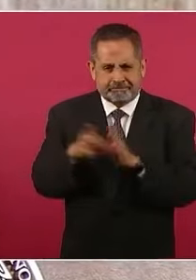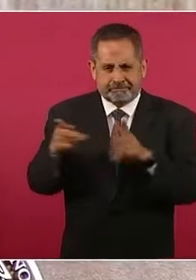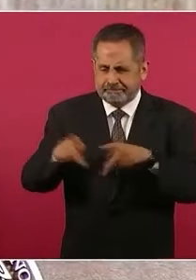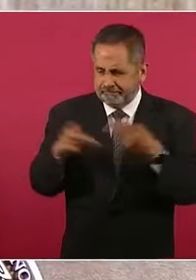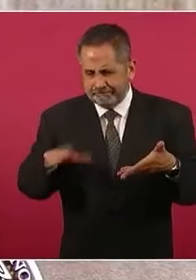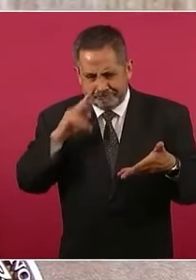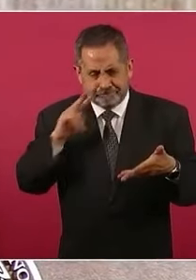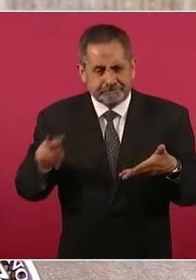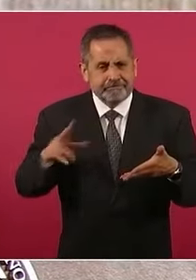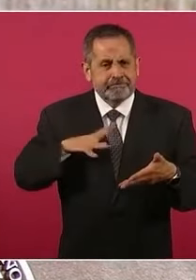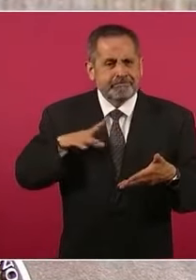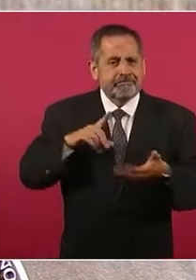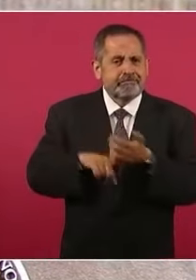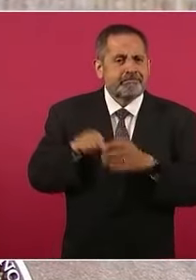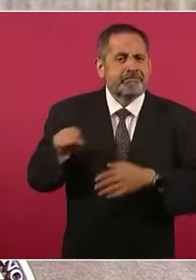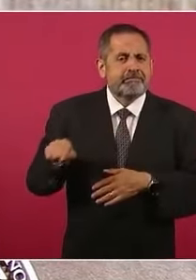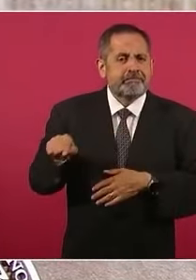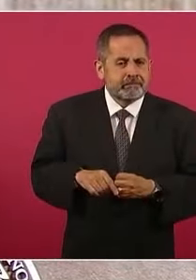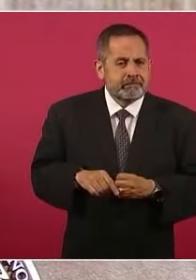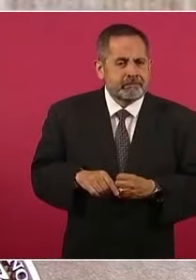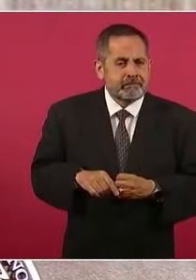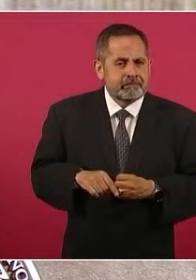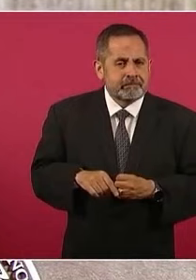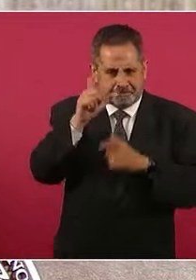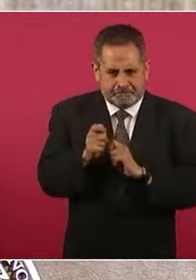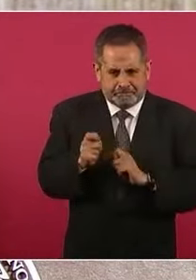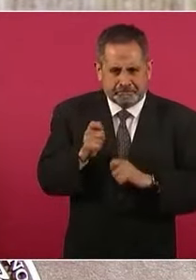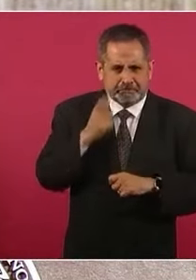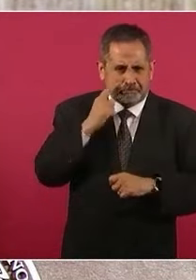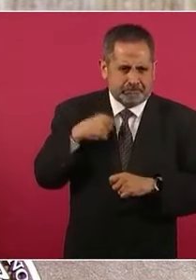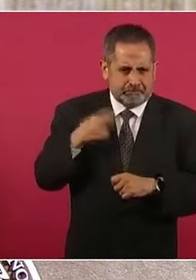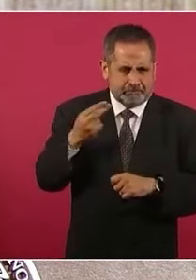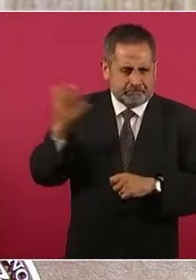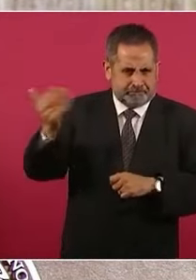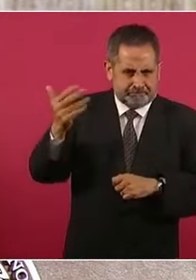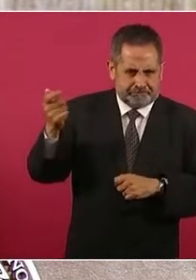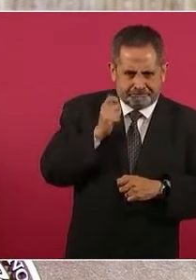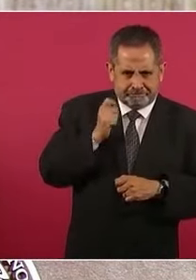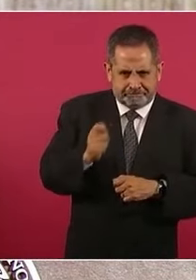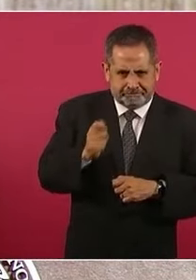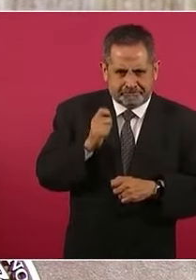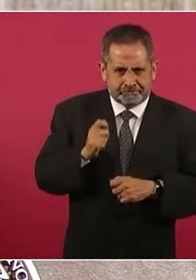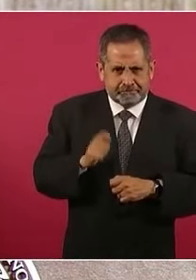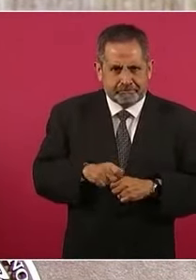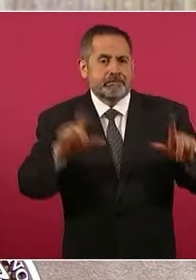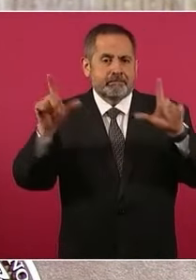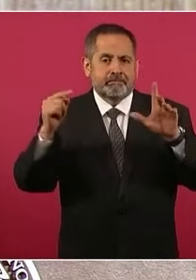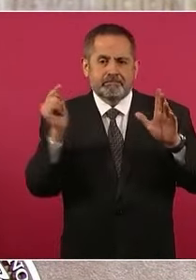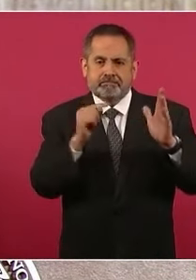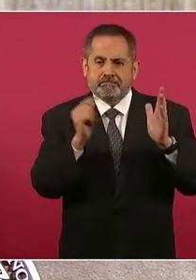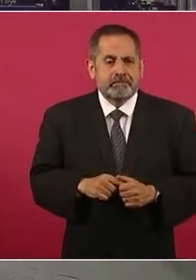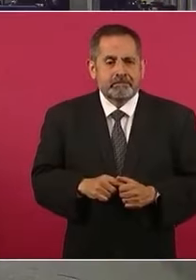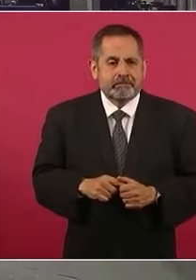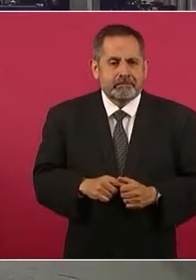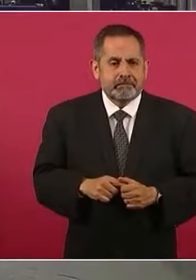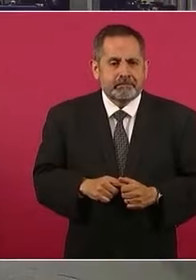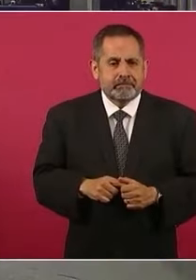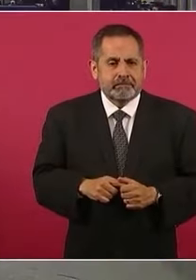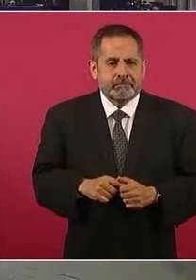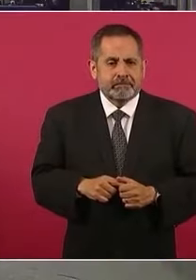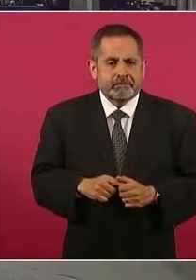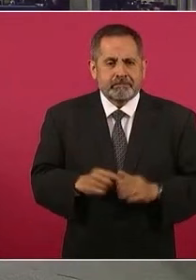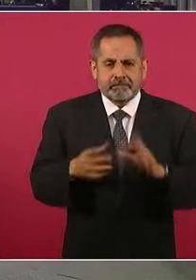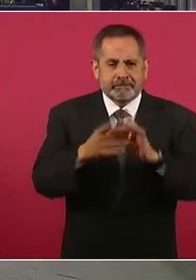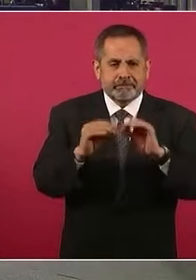necesito, debe de haber una lupa. A ver si la bajan, una lupa. Y me vas a poner la